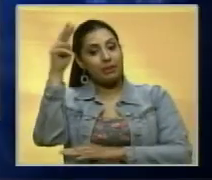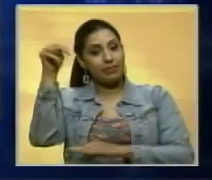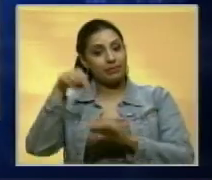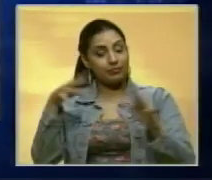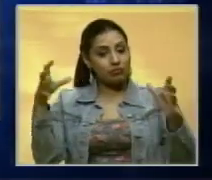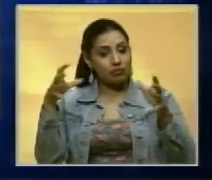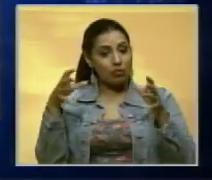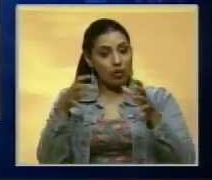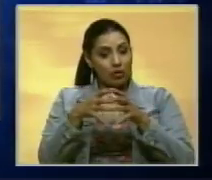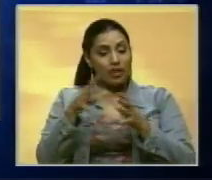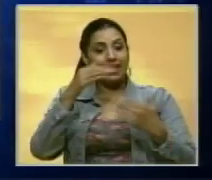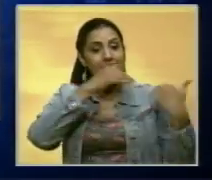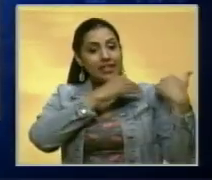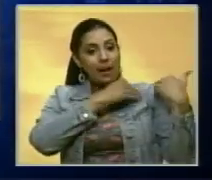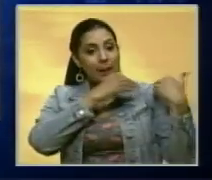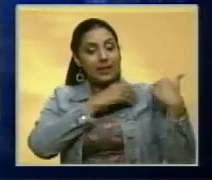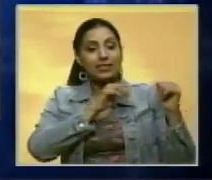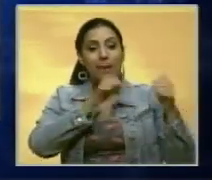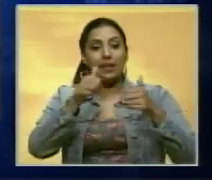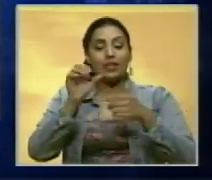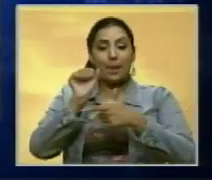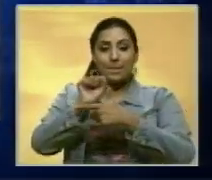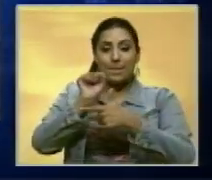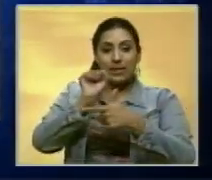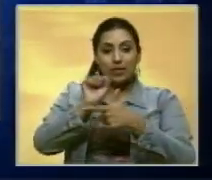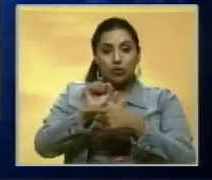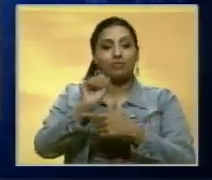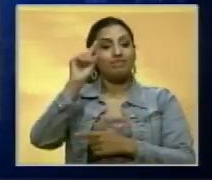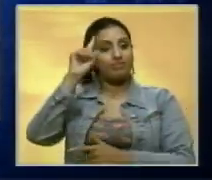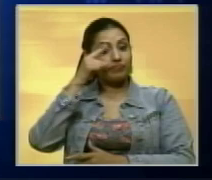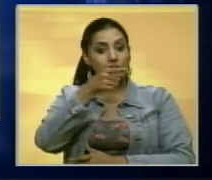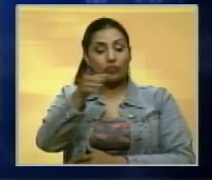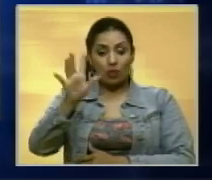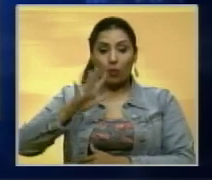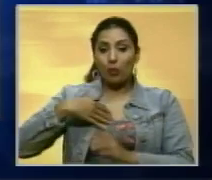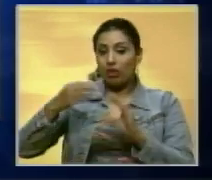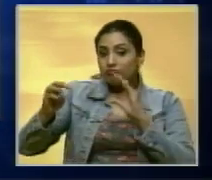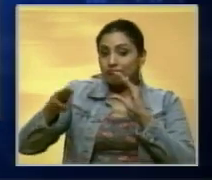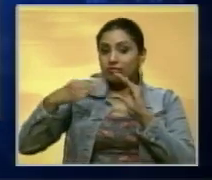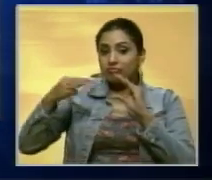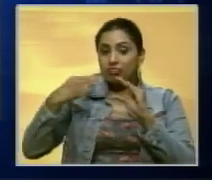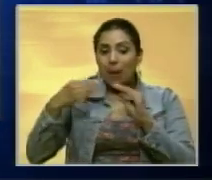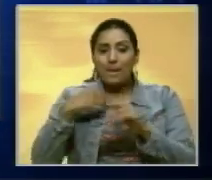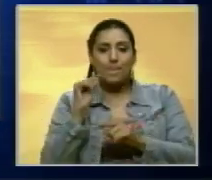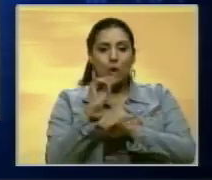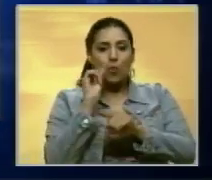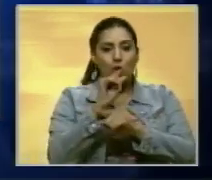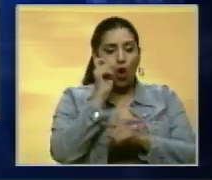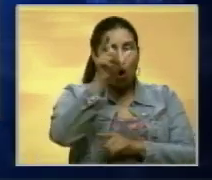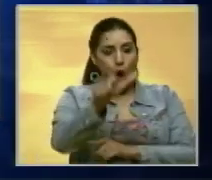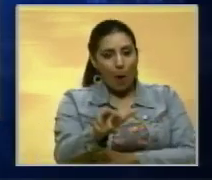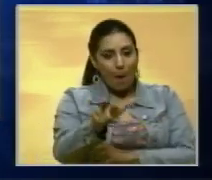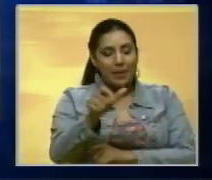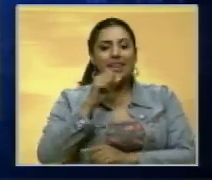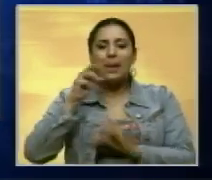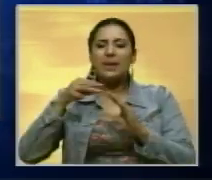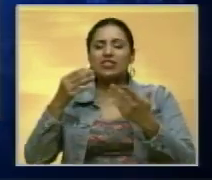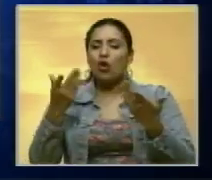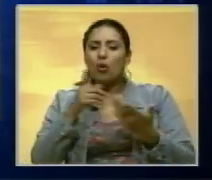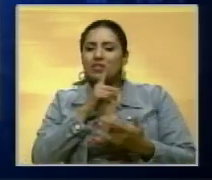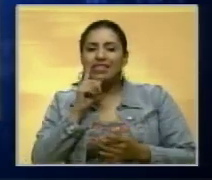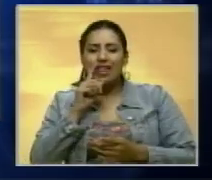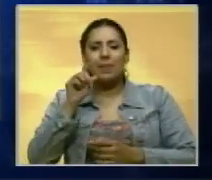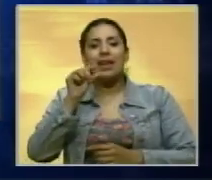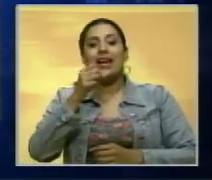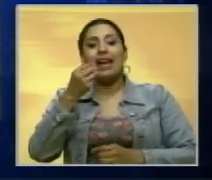Asamblea Nacional, representante del Partido Socialista Unido de Venezuela. Recuerden que ustedes también pueden interactuar en esta entrevista enviando sus mensajes con